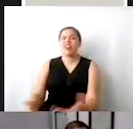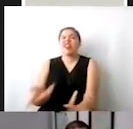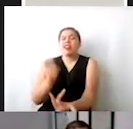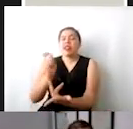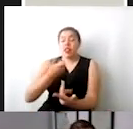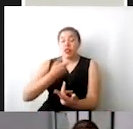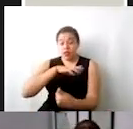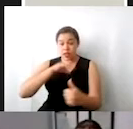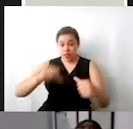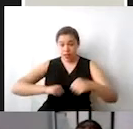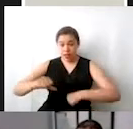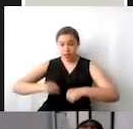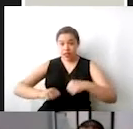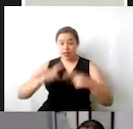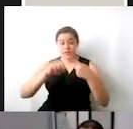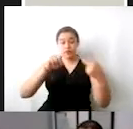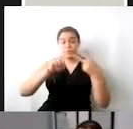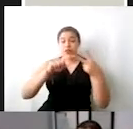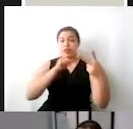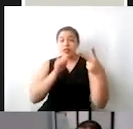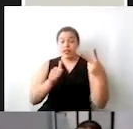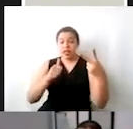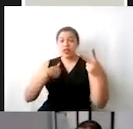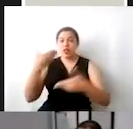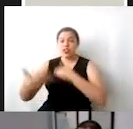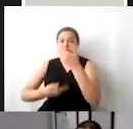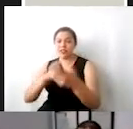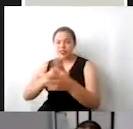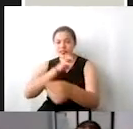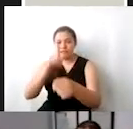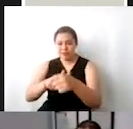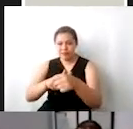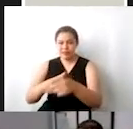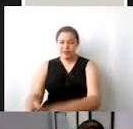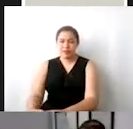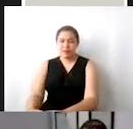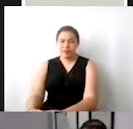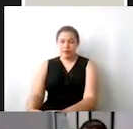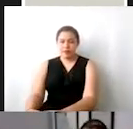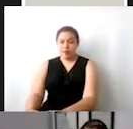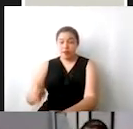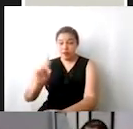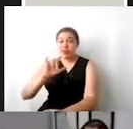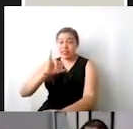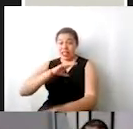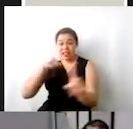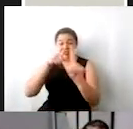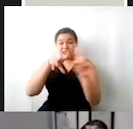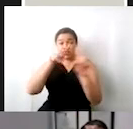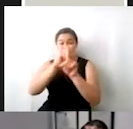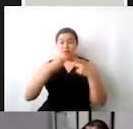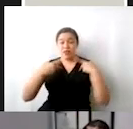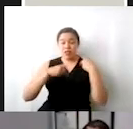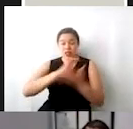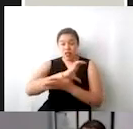actividad no está en esos dos supuestos, nuestros servicios son especializados. Pero si sí forman parte del objeto social del contratante